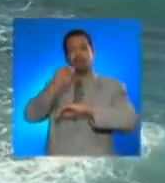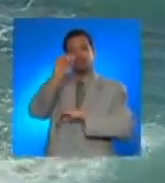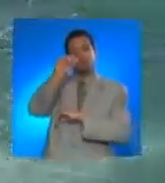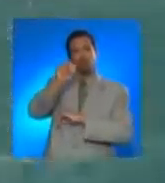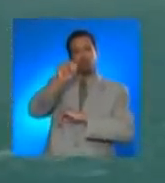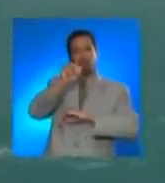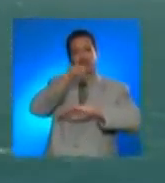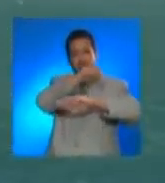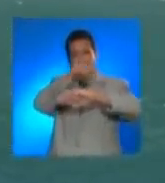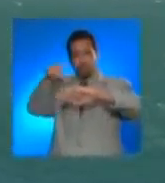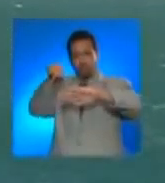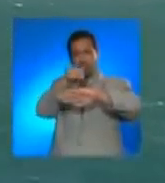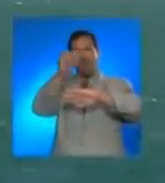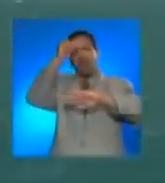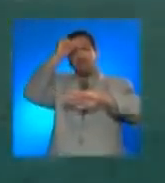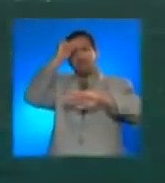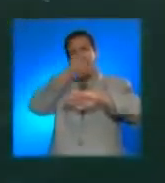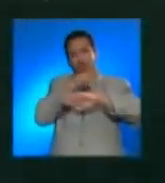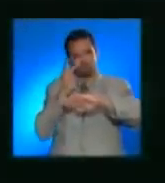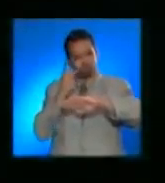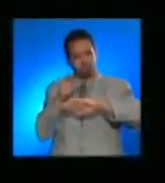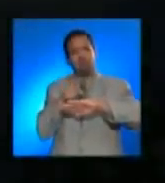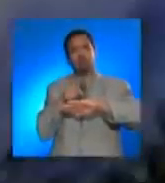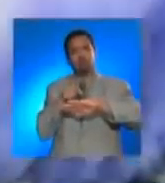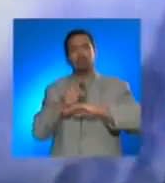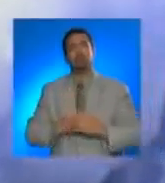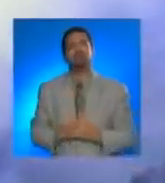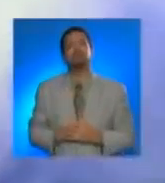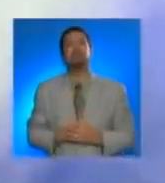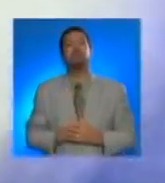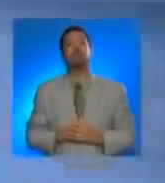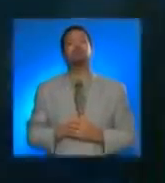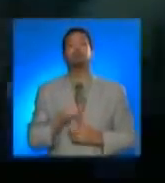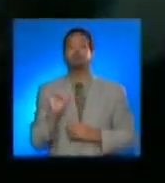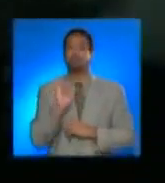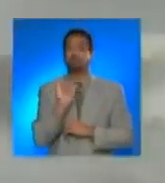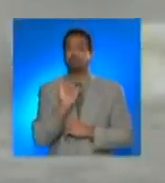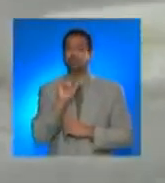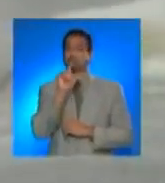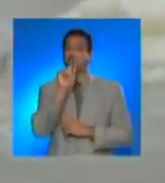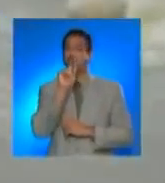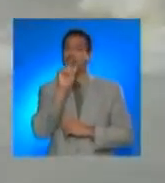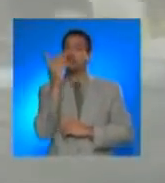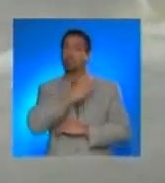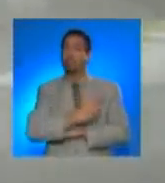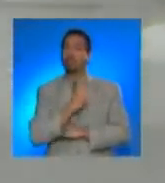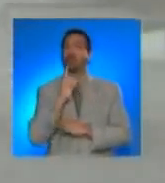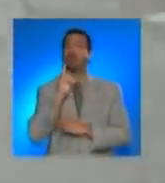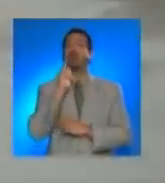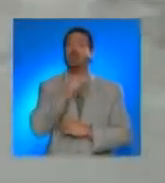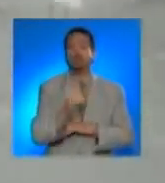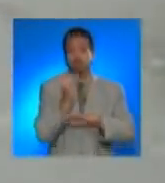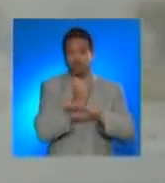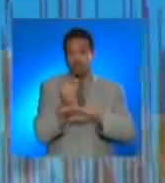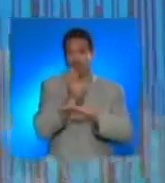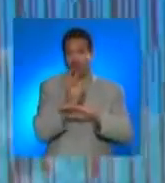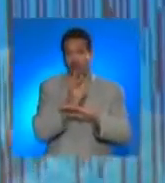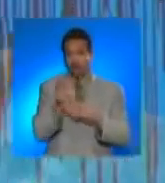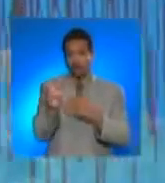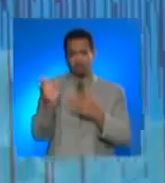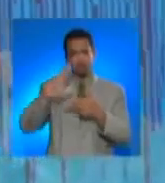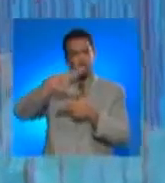generado tsunamis como consecuencia de terremotos ocurridos en la región. En Puerto Rico, tanto el terremoto de